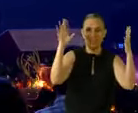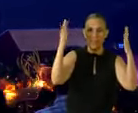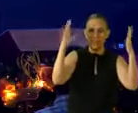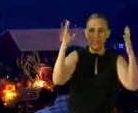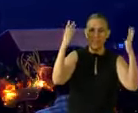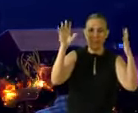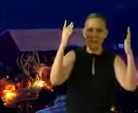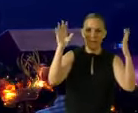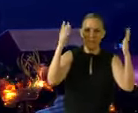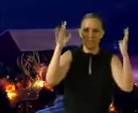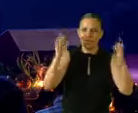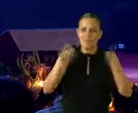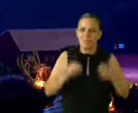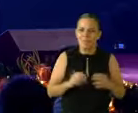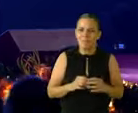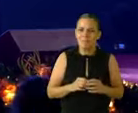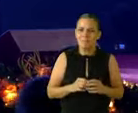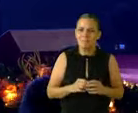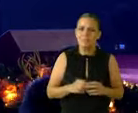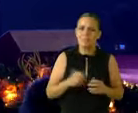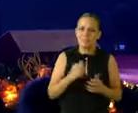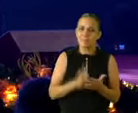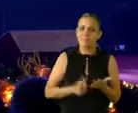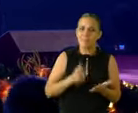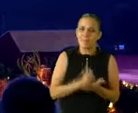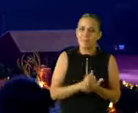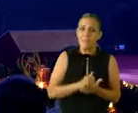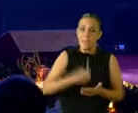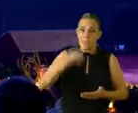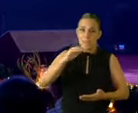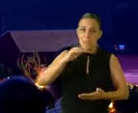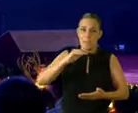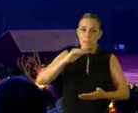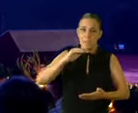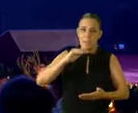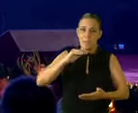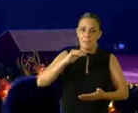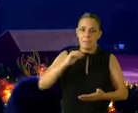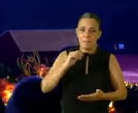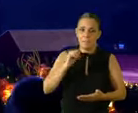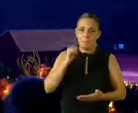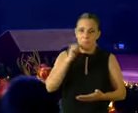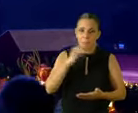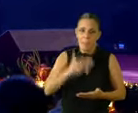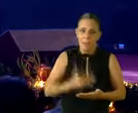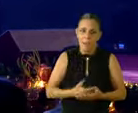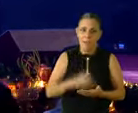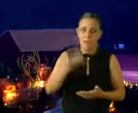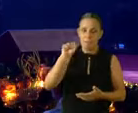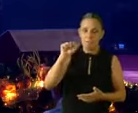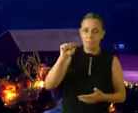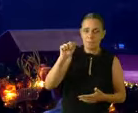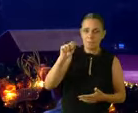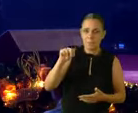Esa es la nena de Santa, ¿oyeron? Amén. Esa es la hija de Santa. Amén. Esa es la nena de Santa. Dios te bendiga. Pues ella es santita.